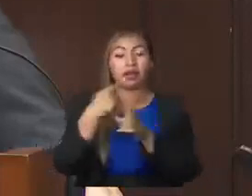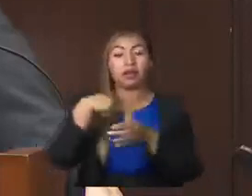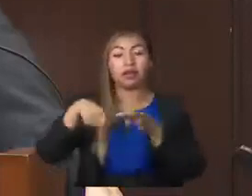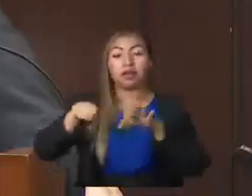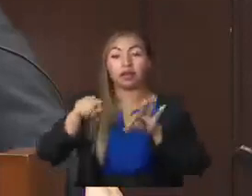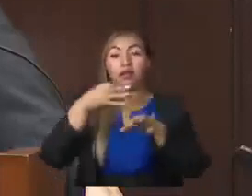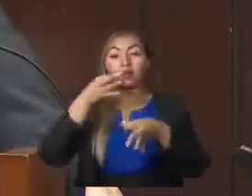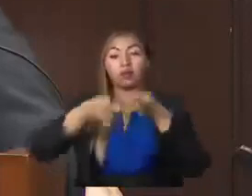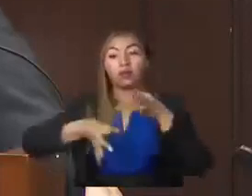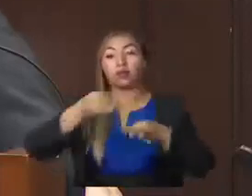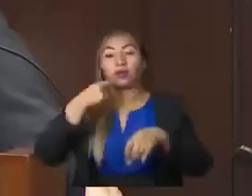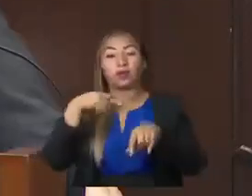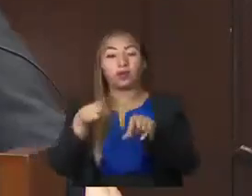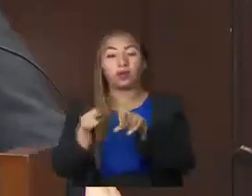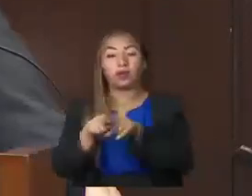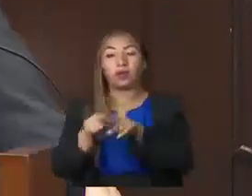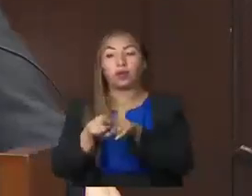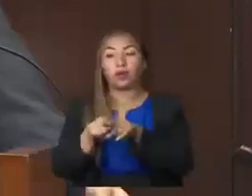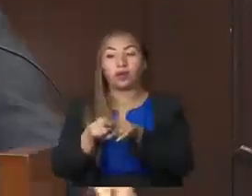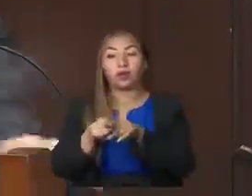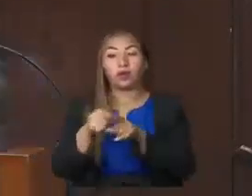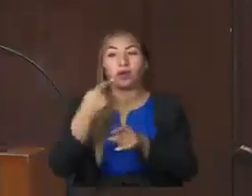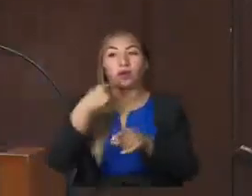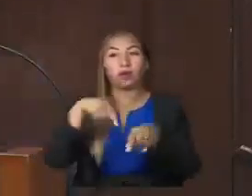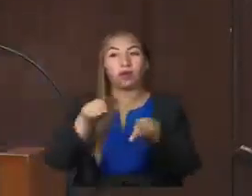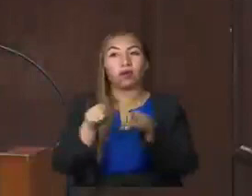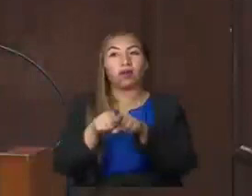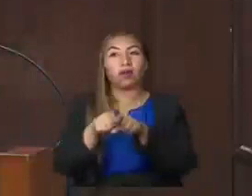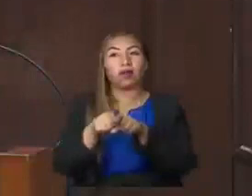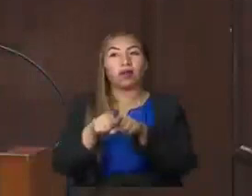las relaciones contractuales del Estado?